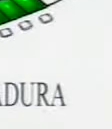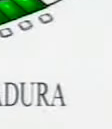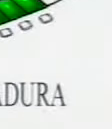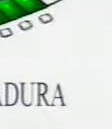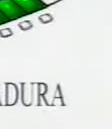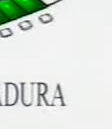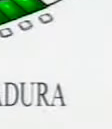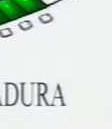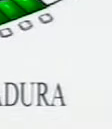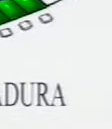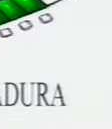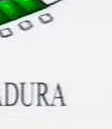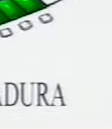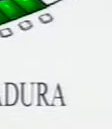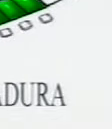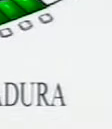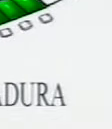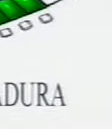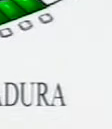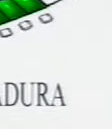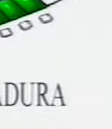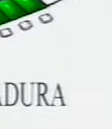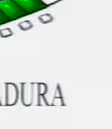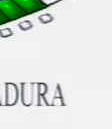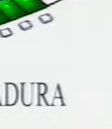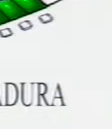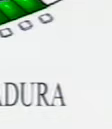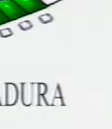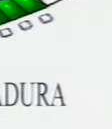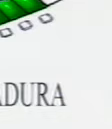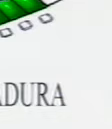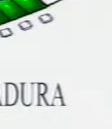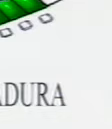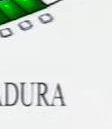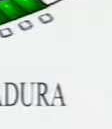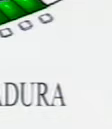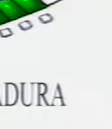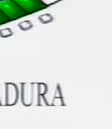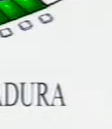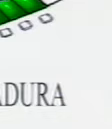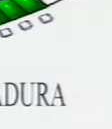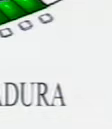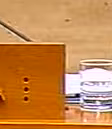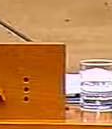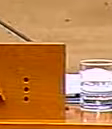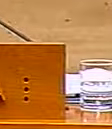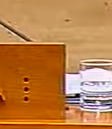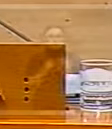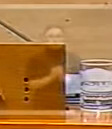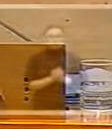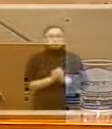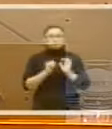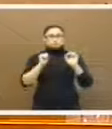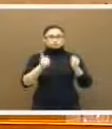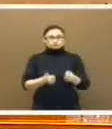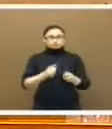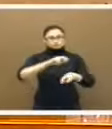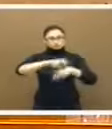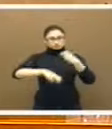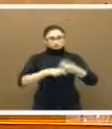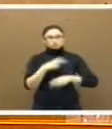enmienda 267. Por último, señorías, dentro del Grupo Parlamentario Mixto, someto a la consideración de la Cámara la enmienda